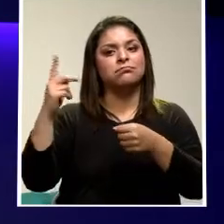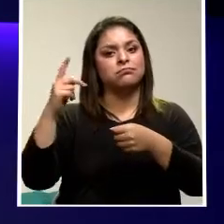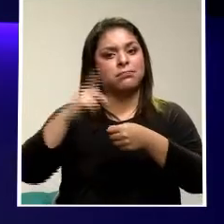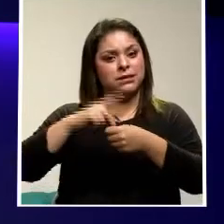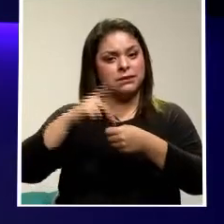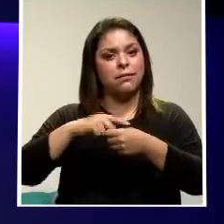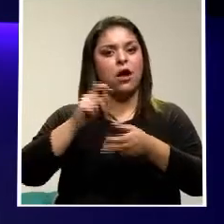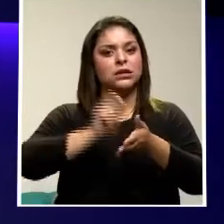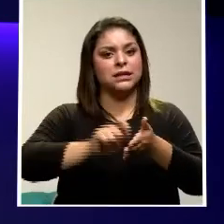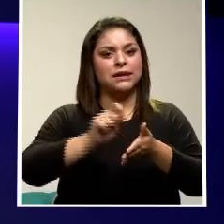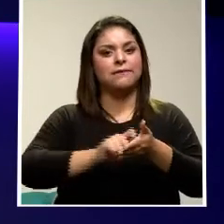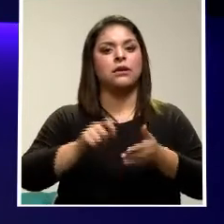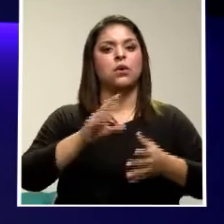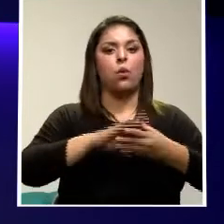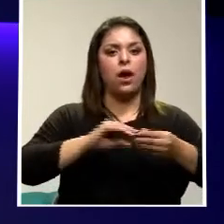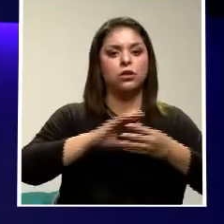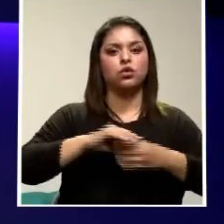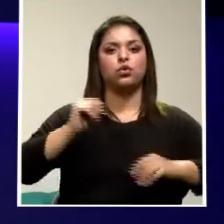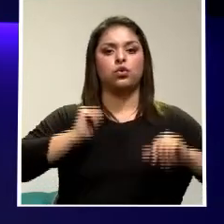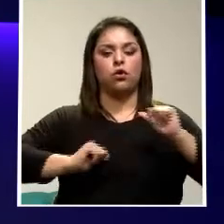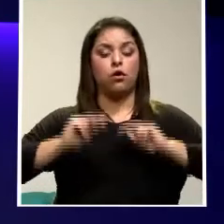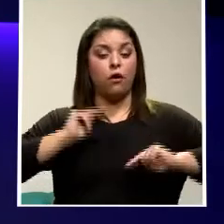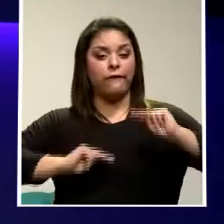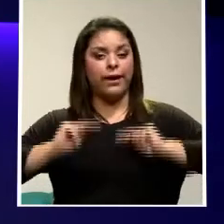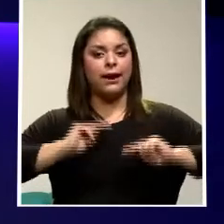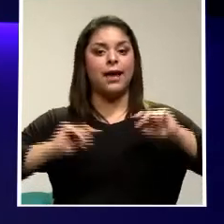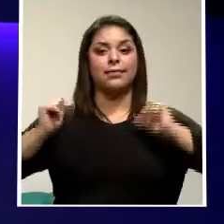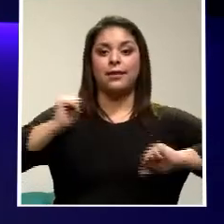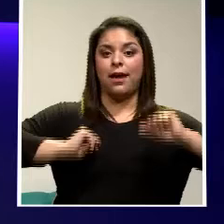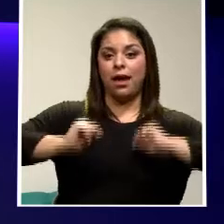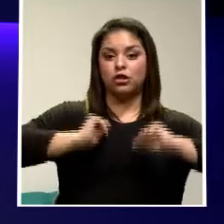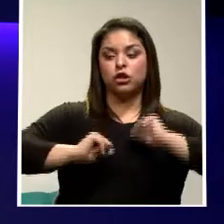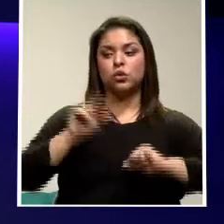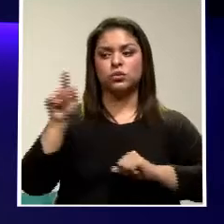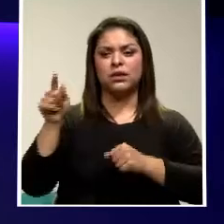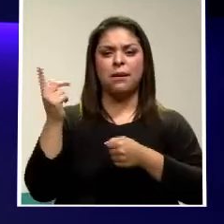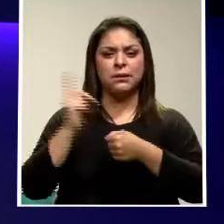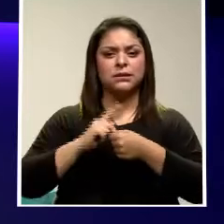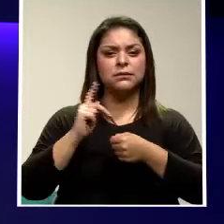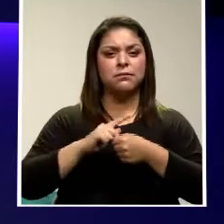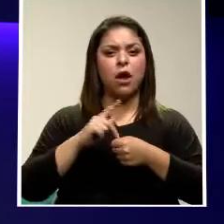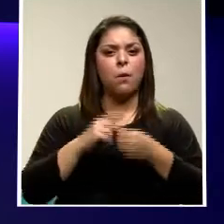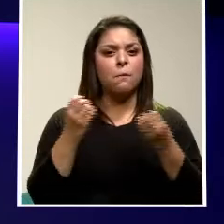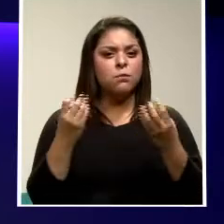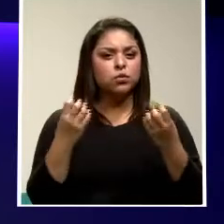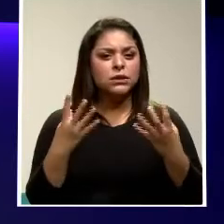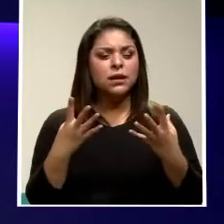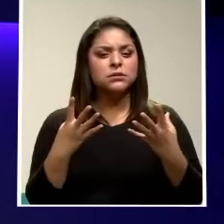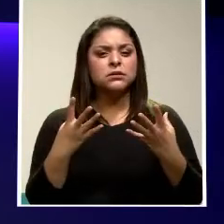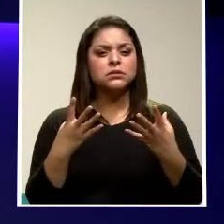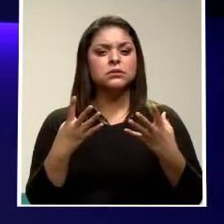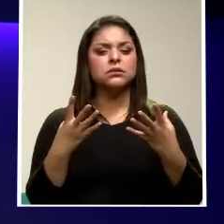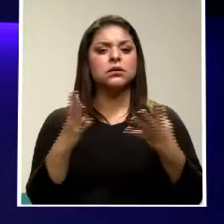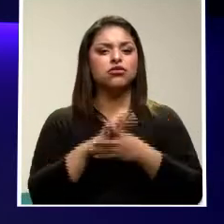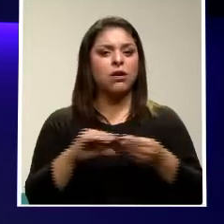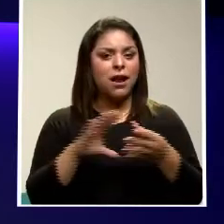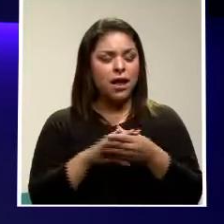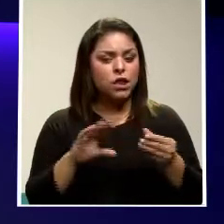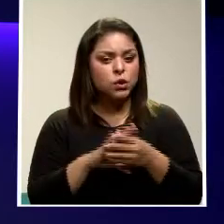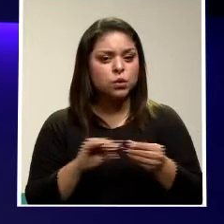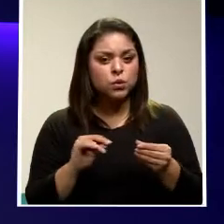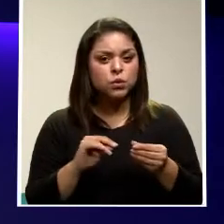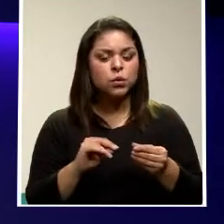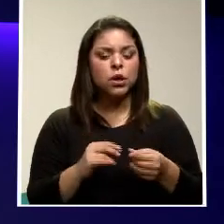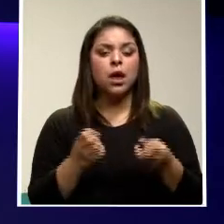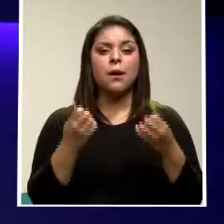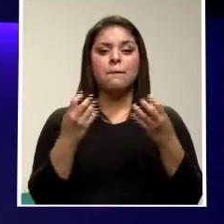cuentos, novelas, teatro, has participado de muchas colecciones de relatos. Te han invitado en